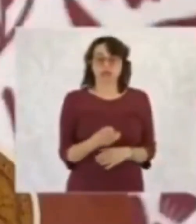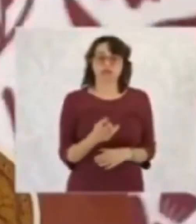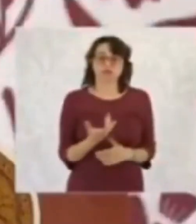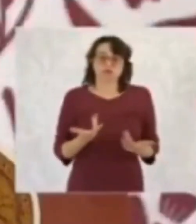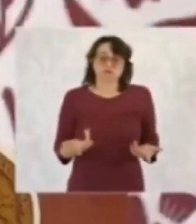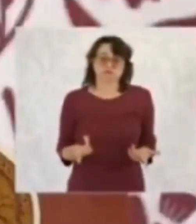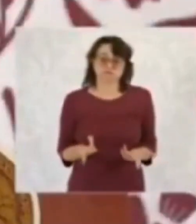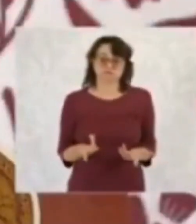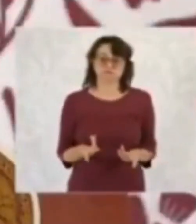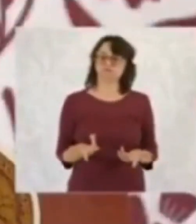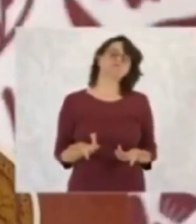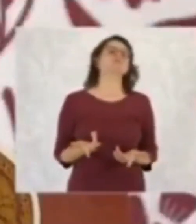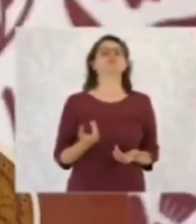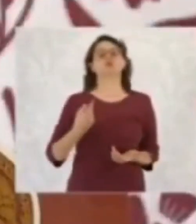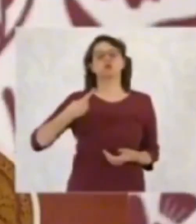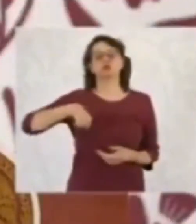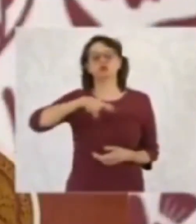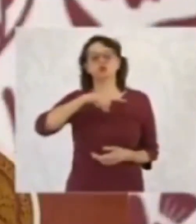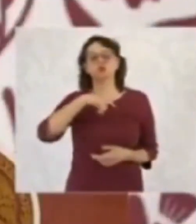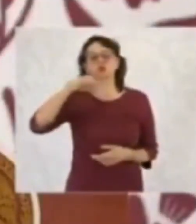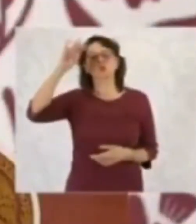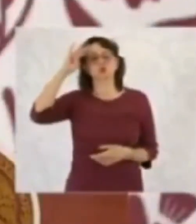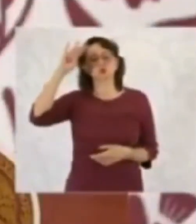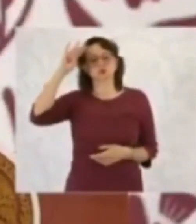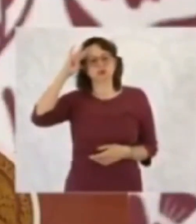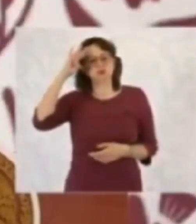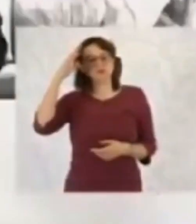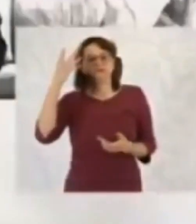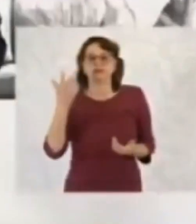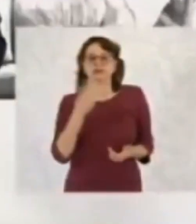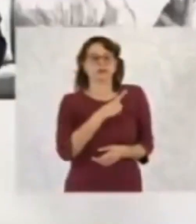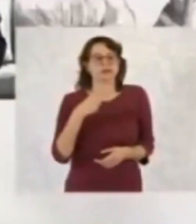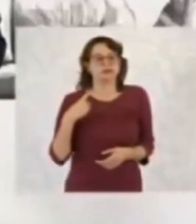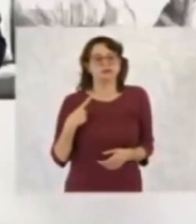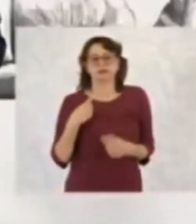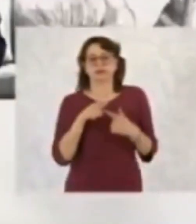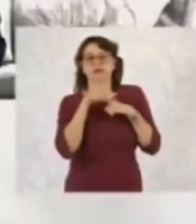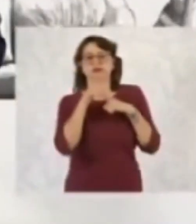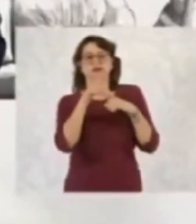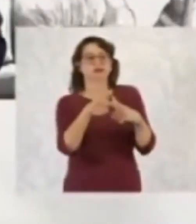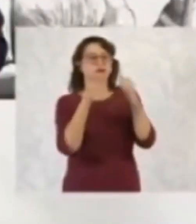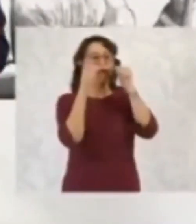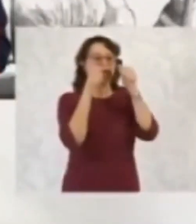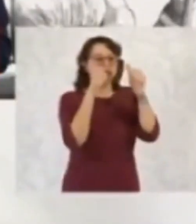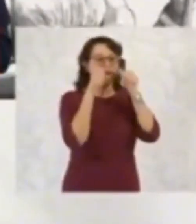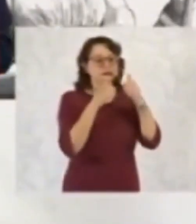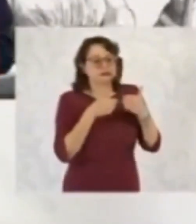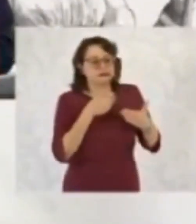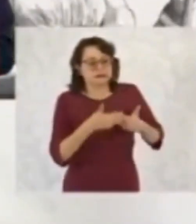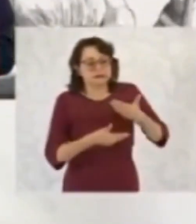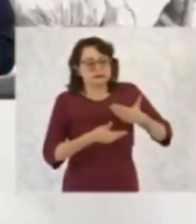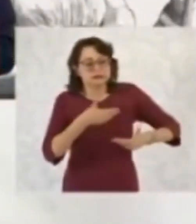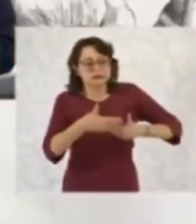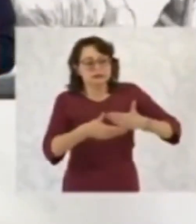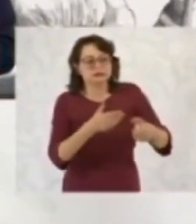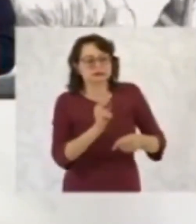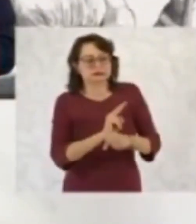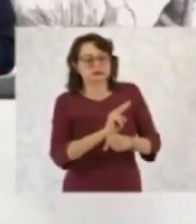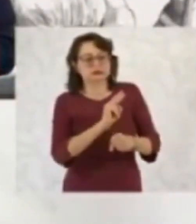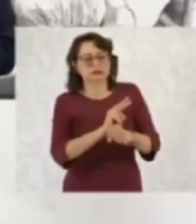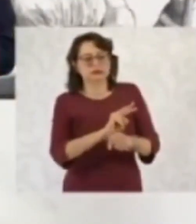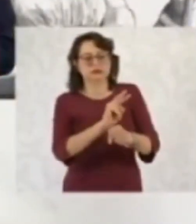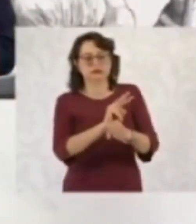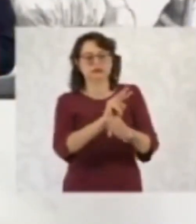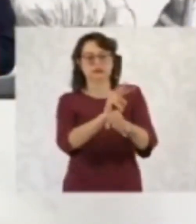estamos, y las instrucciones que tenemos es estar pendiente del proceso en los próximos días, y seguiremos tomando